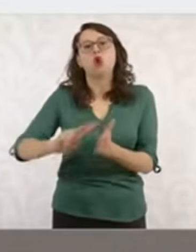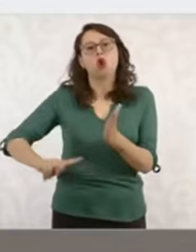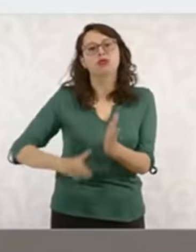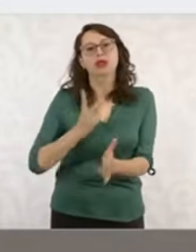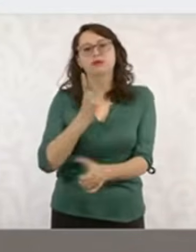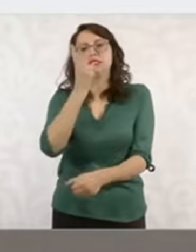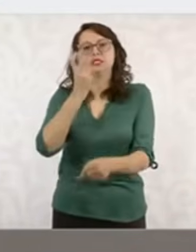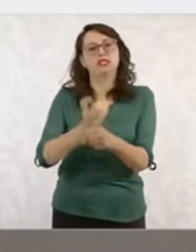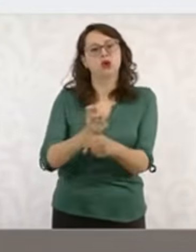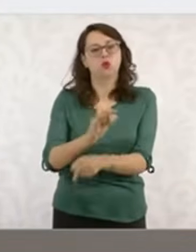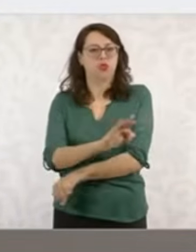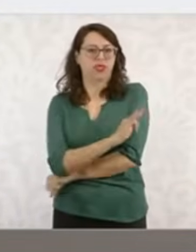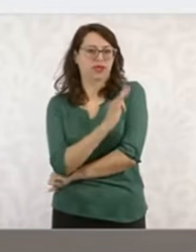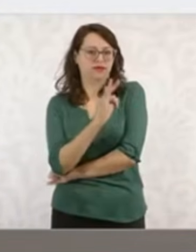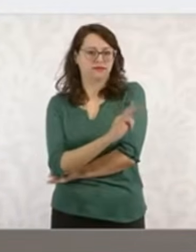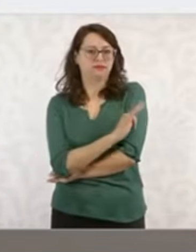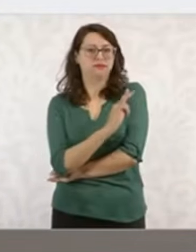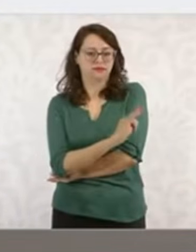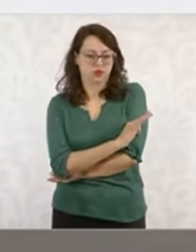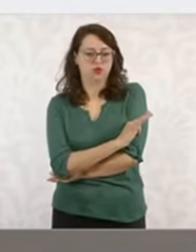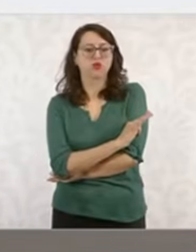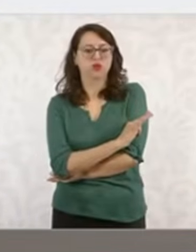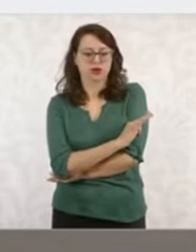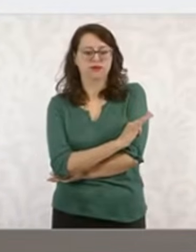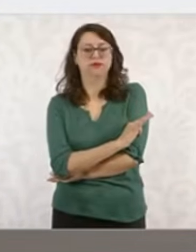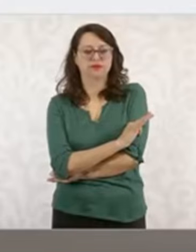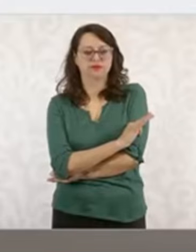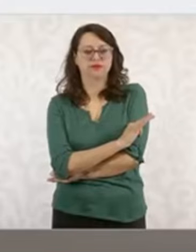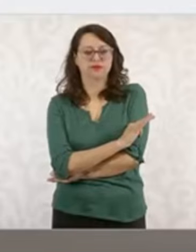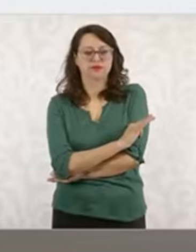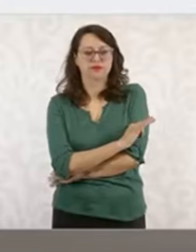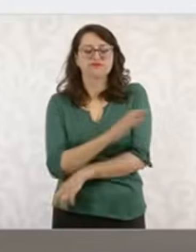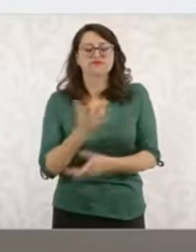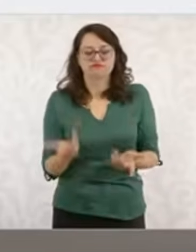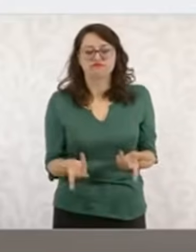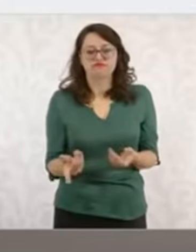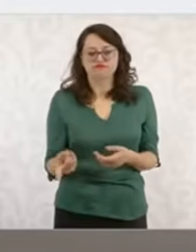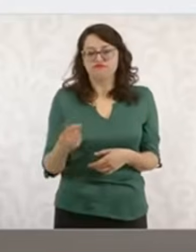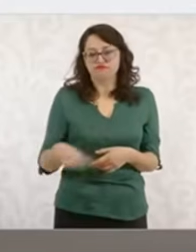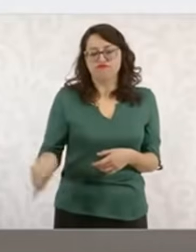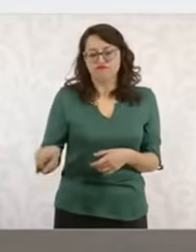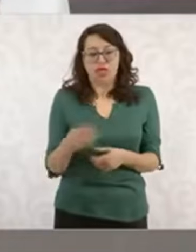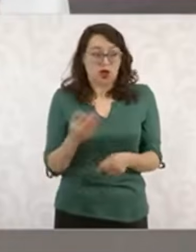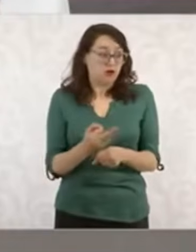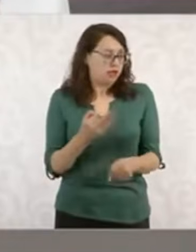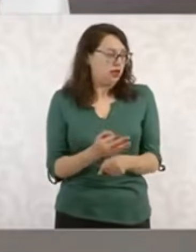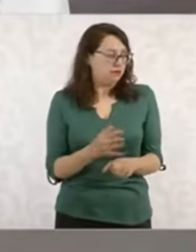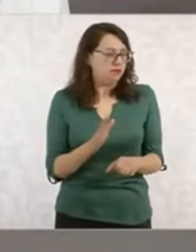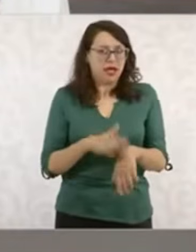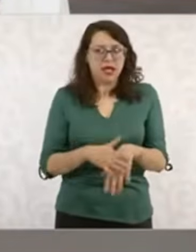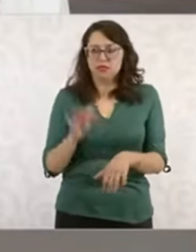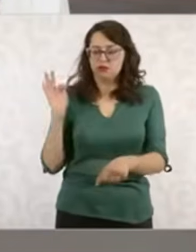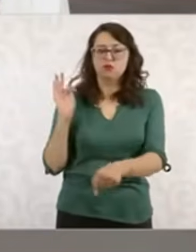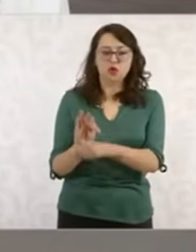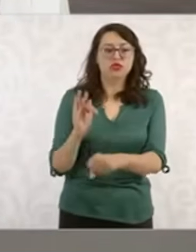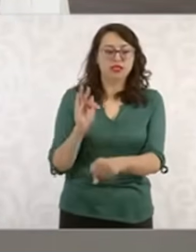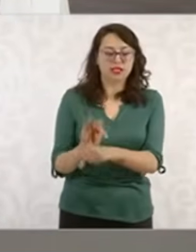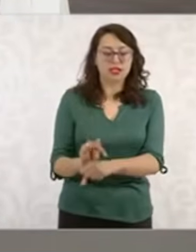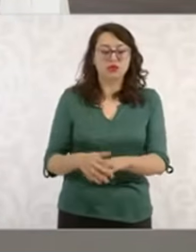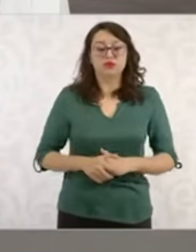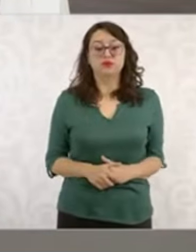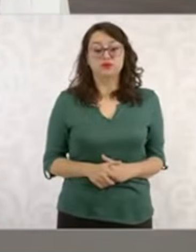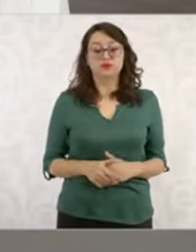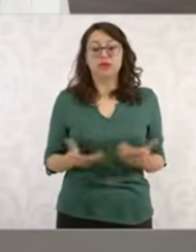las niñas y los niños más pequeñitos, que afortunadamente son los más protegidos. Algo importante es que la primera